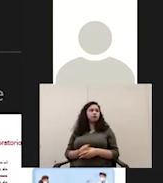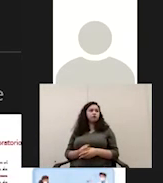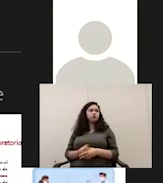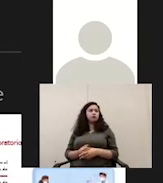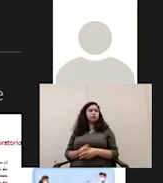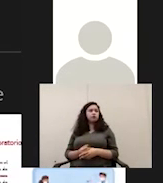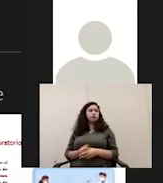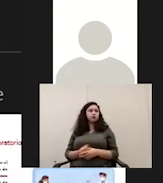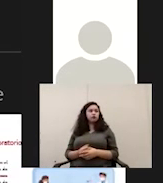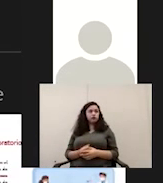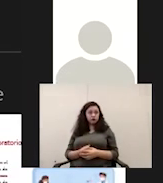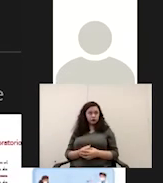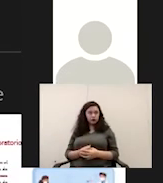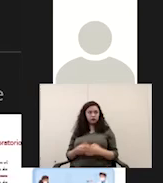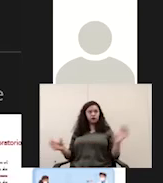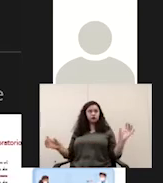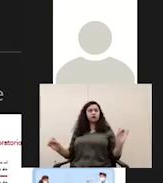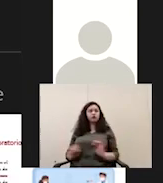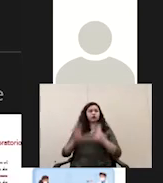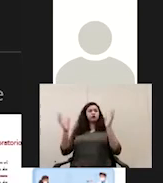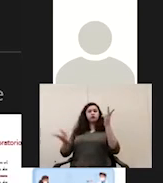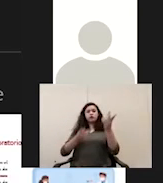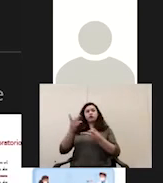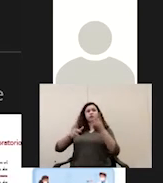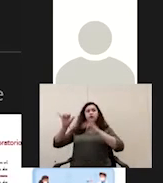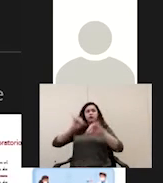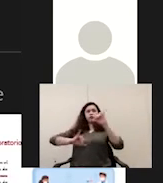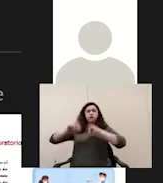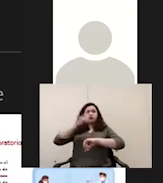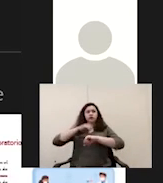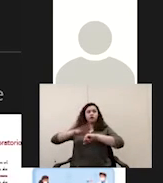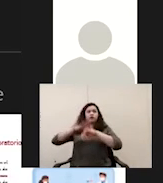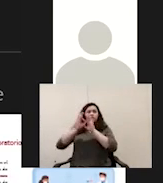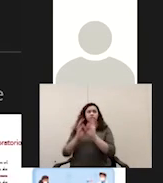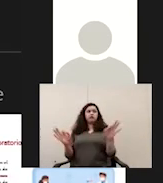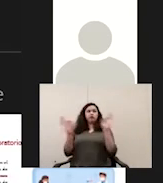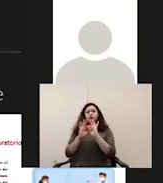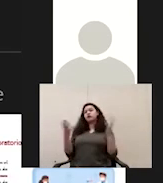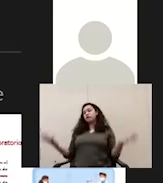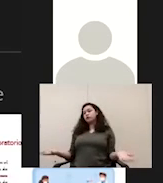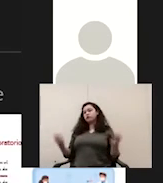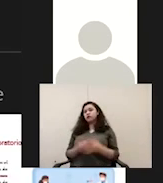En el caso de las prácticas en laboratorio, pues hay que priorizar lo mismo, ¿no?